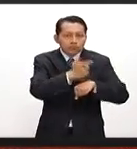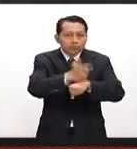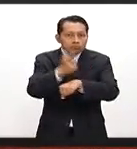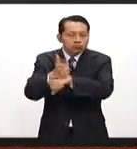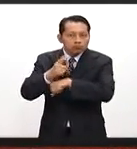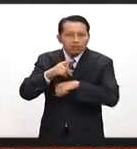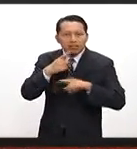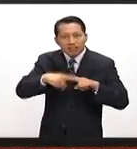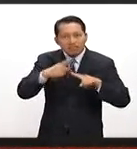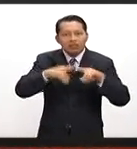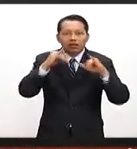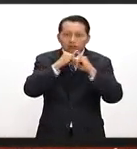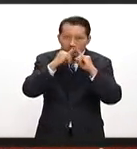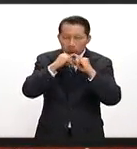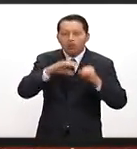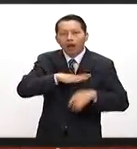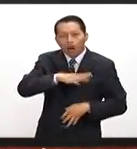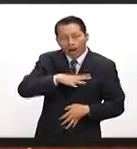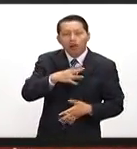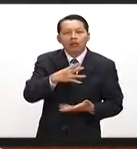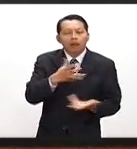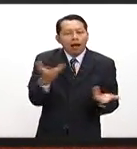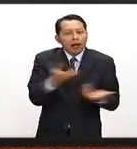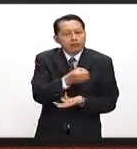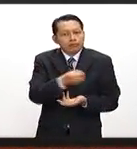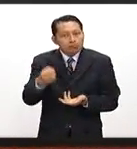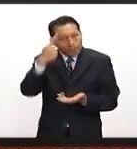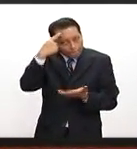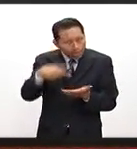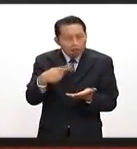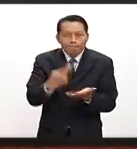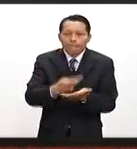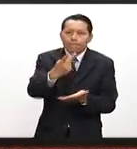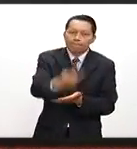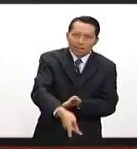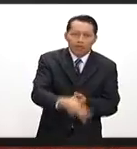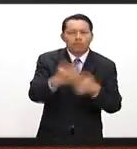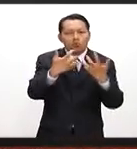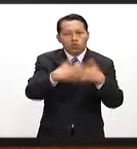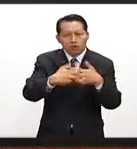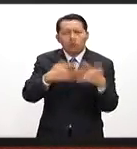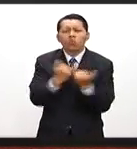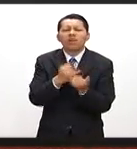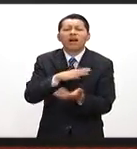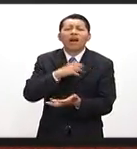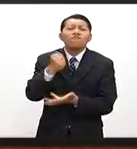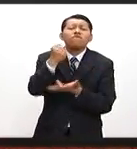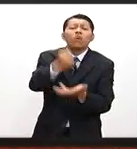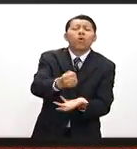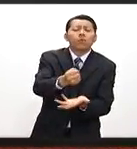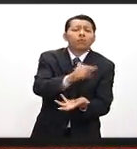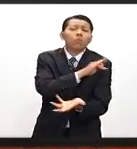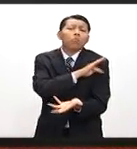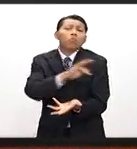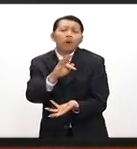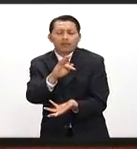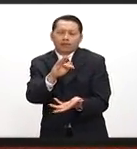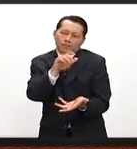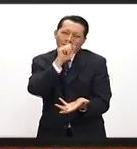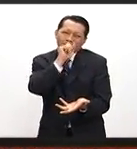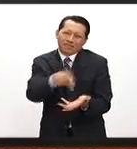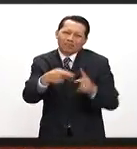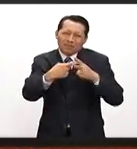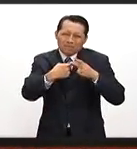diferentes instituciones están organizando premios al emprendedurismo y también hay fondos de inversión que están apoyando con Capital Semilla este